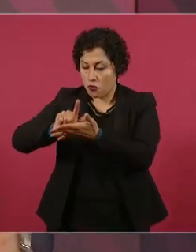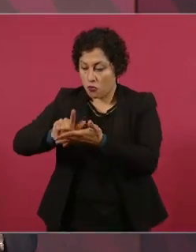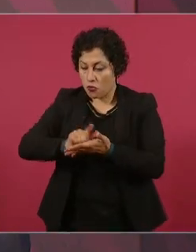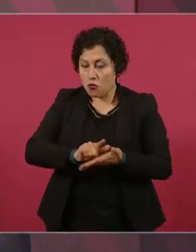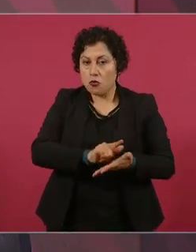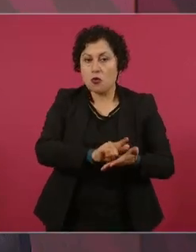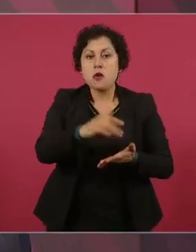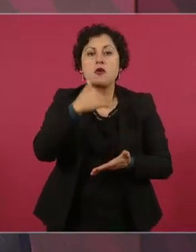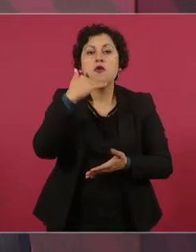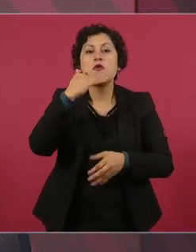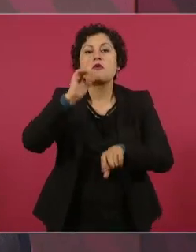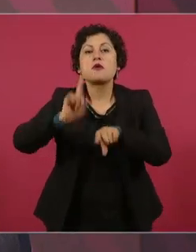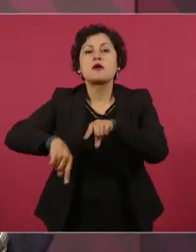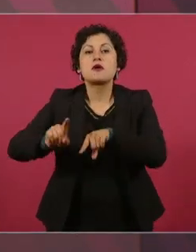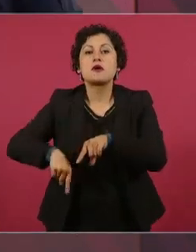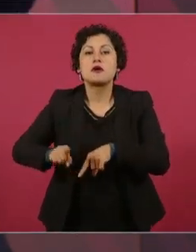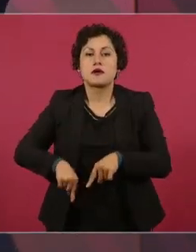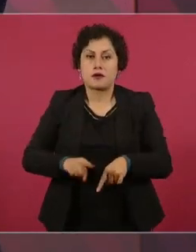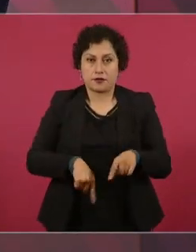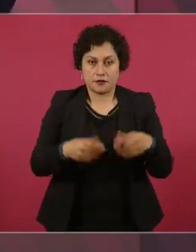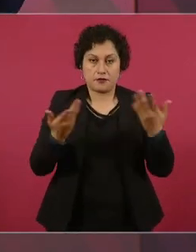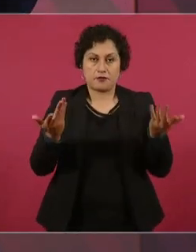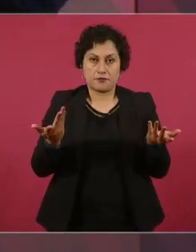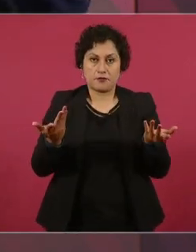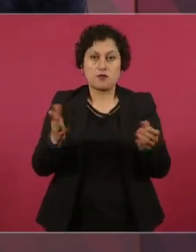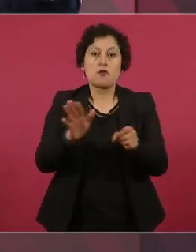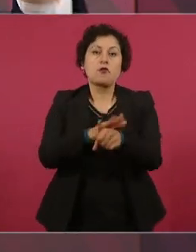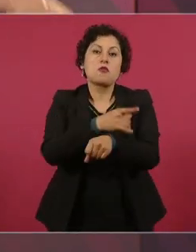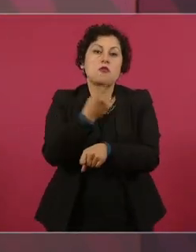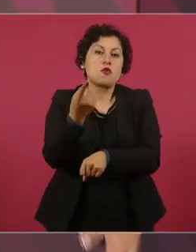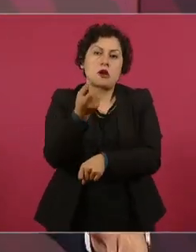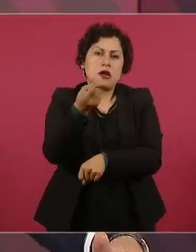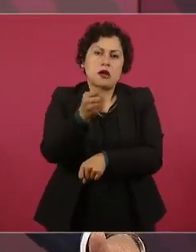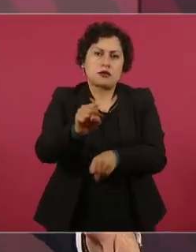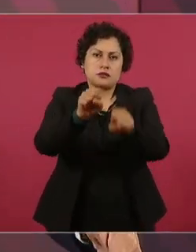porque es una estructura piramidal.